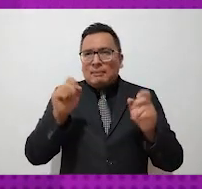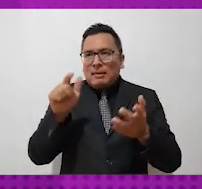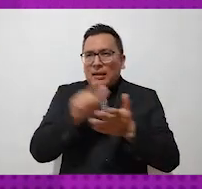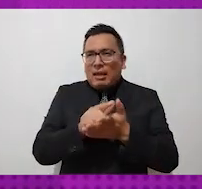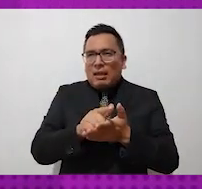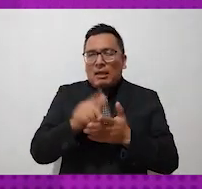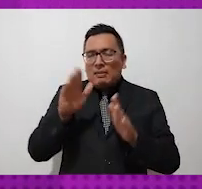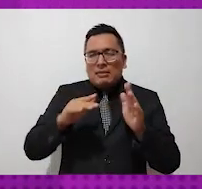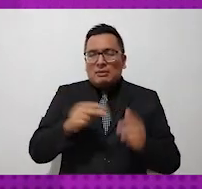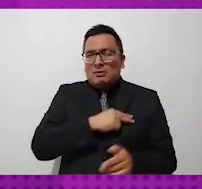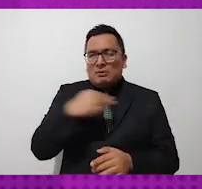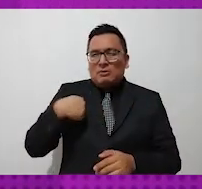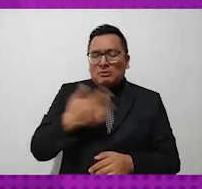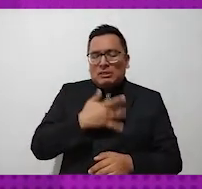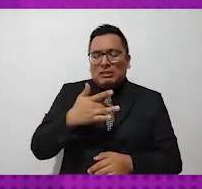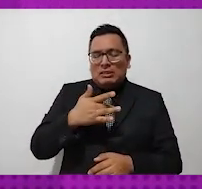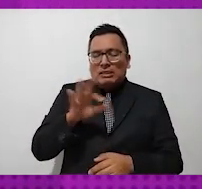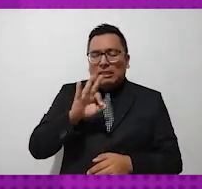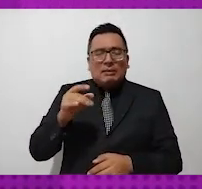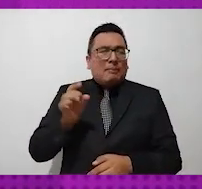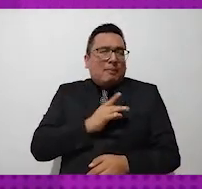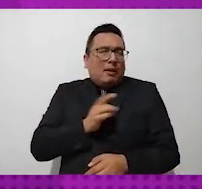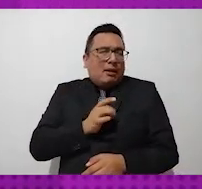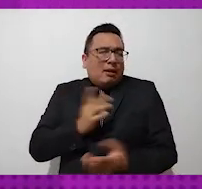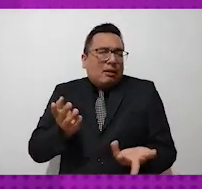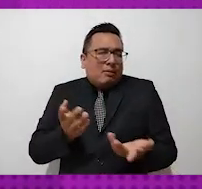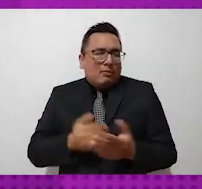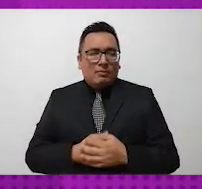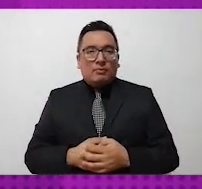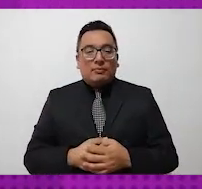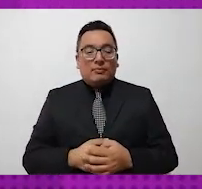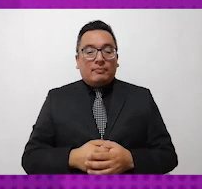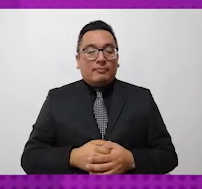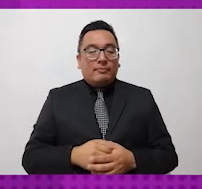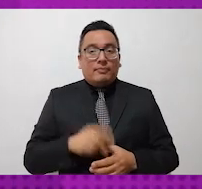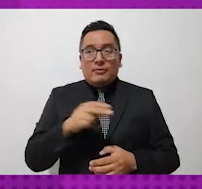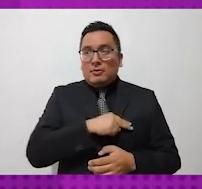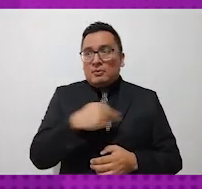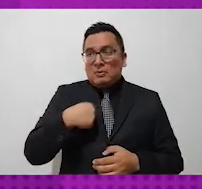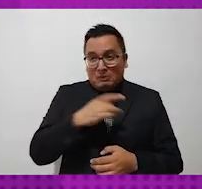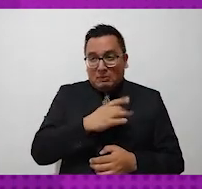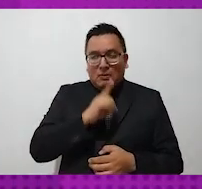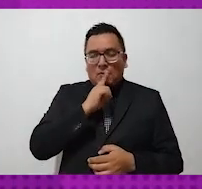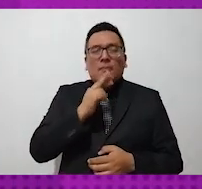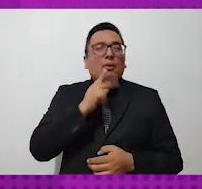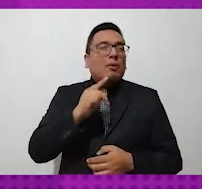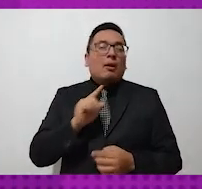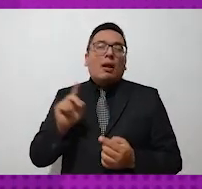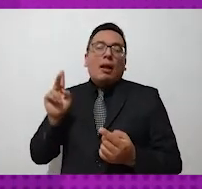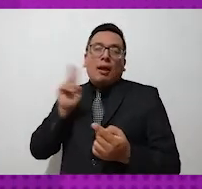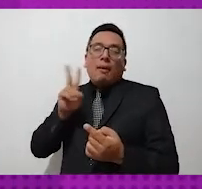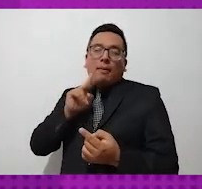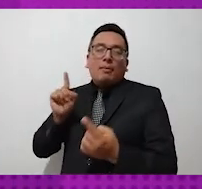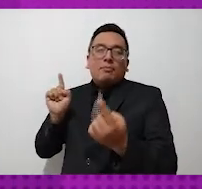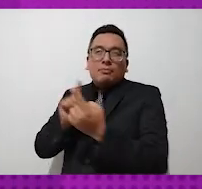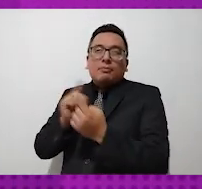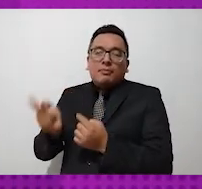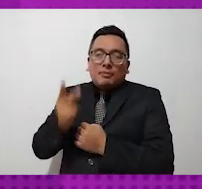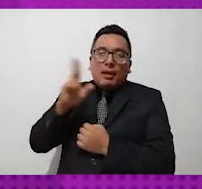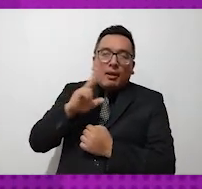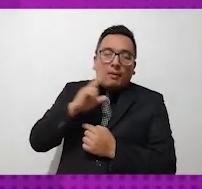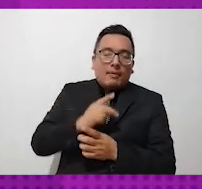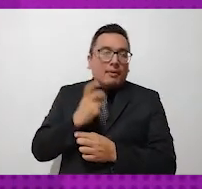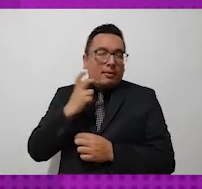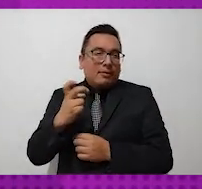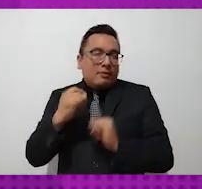legal. De repente nos asusta mucho, y lo comentaba ahorita, Contralora. En lugar de tener miedo, pues mejor acercarnos, preguntar, saber, y teniendo